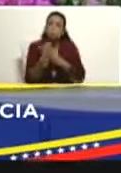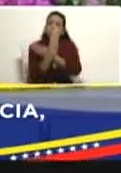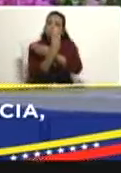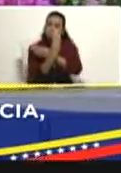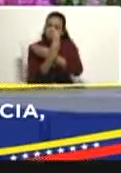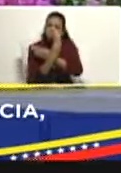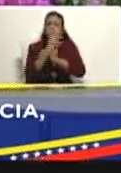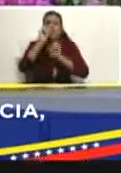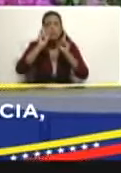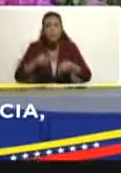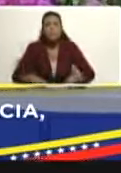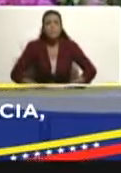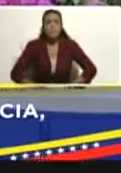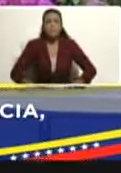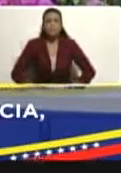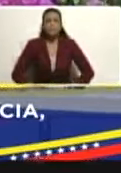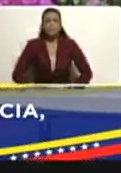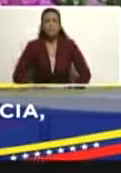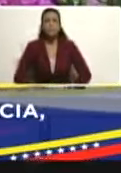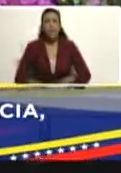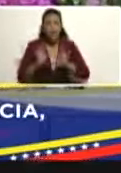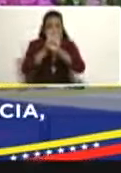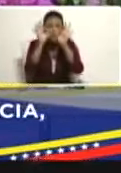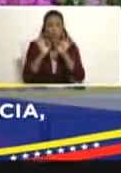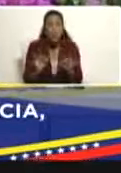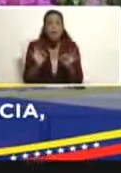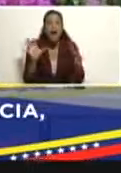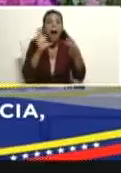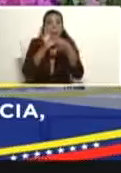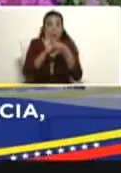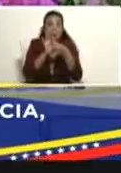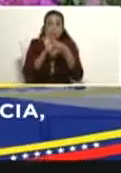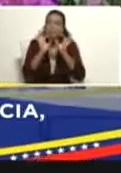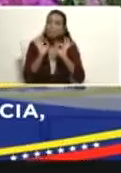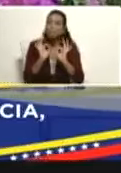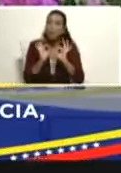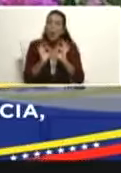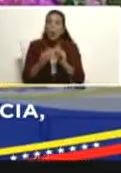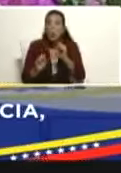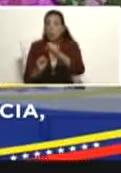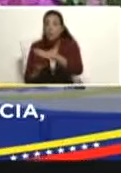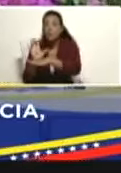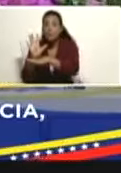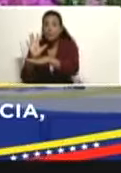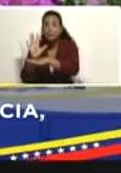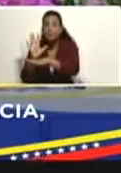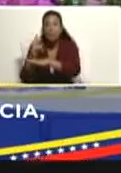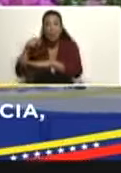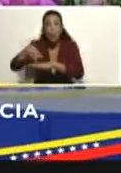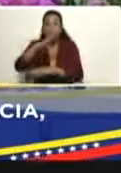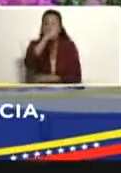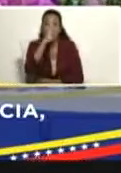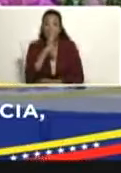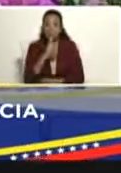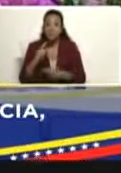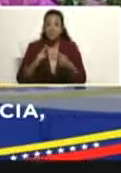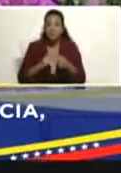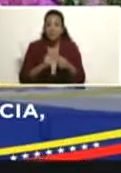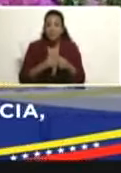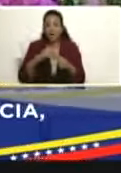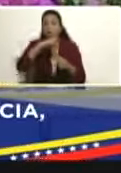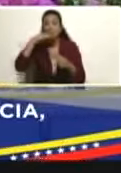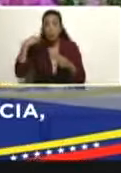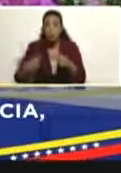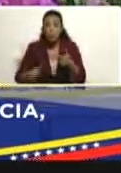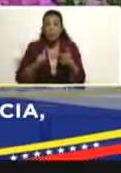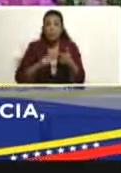protectora, y las alianzas profundas con los BRIC, con Brasil,